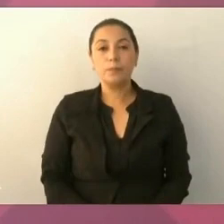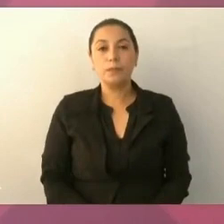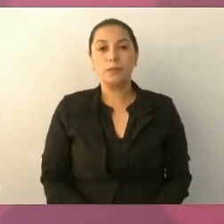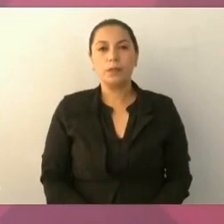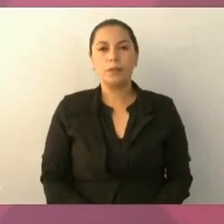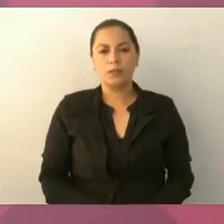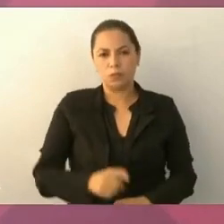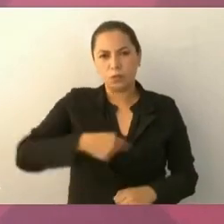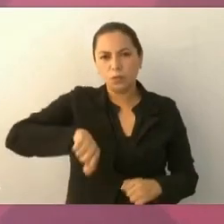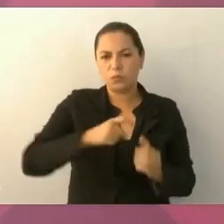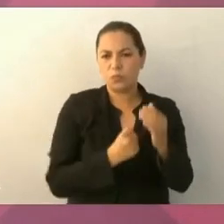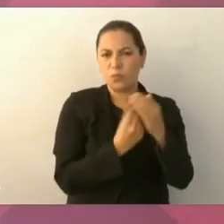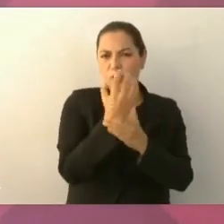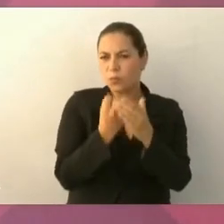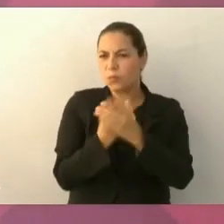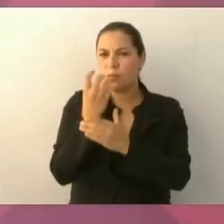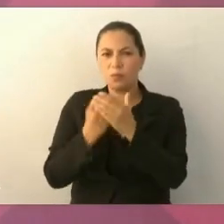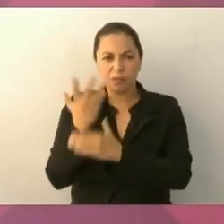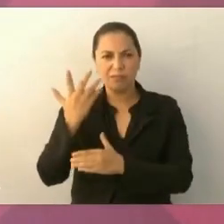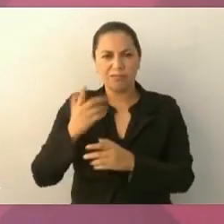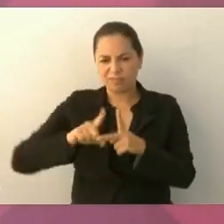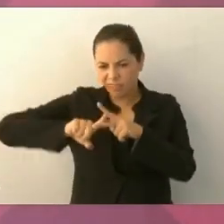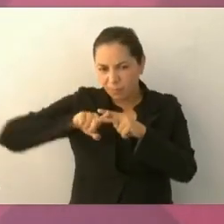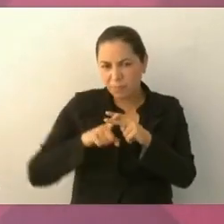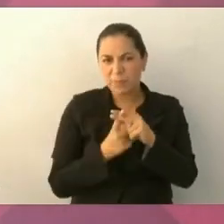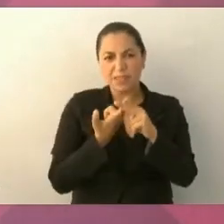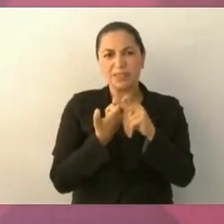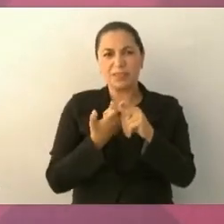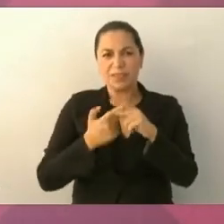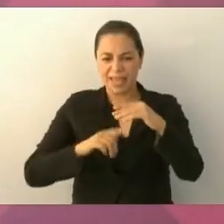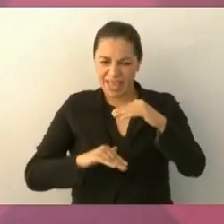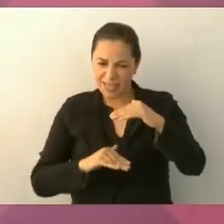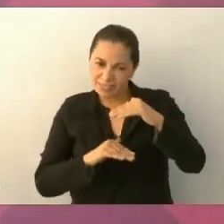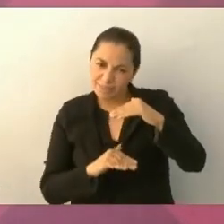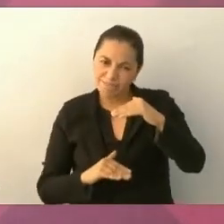modernidad forjada desde abajo y para todos.